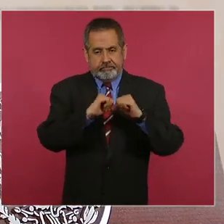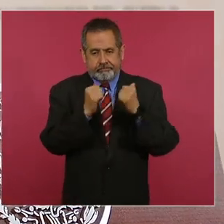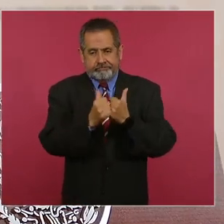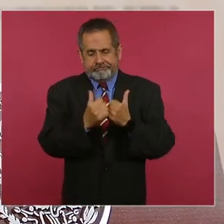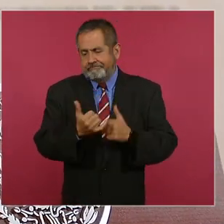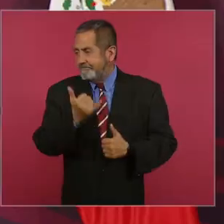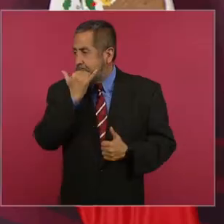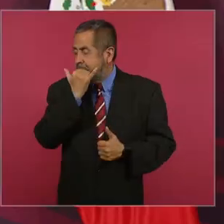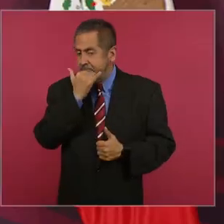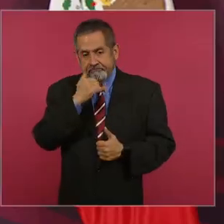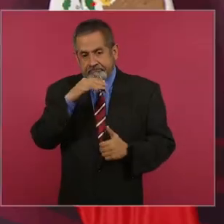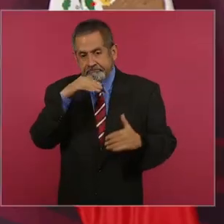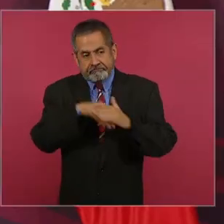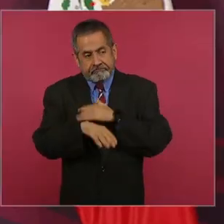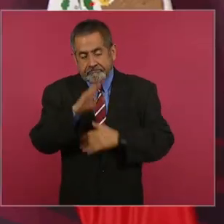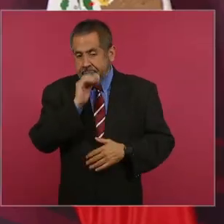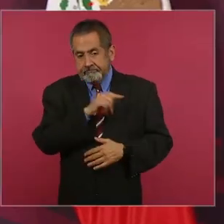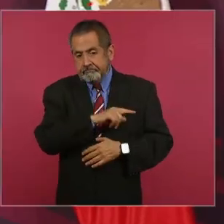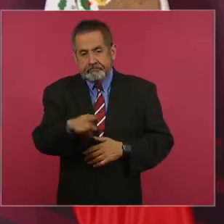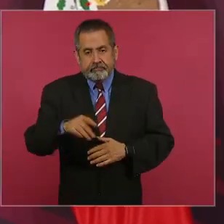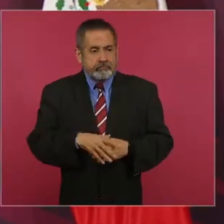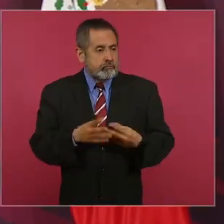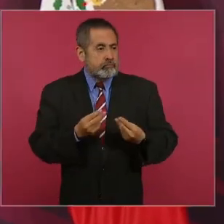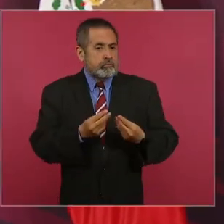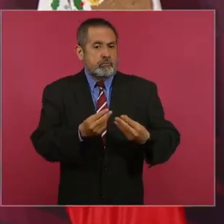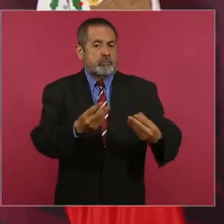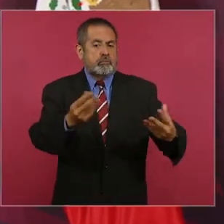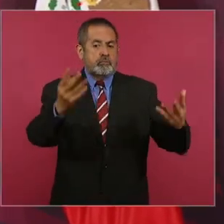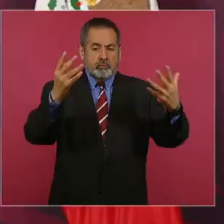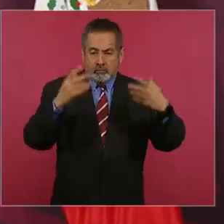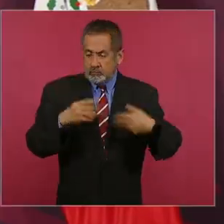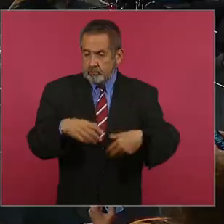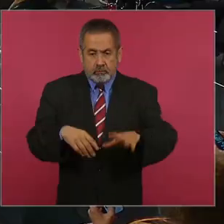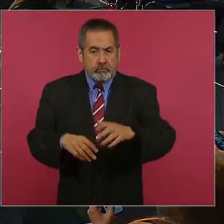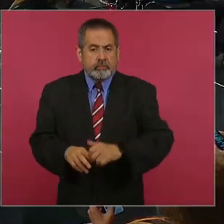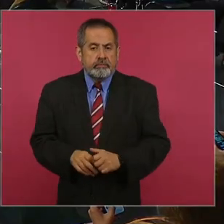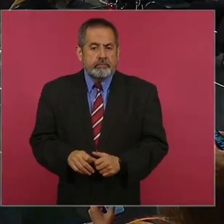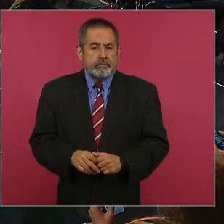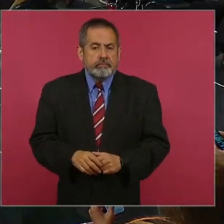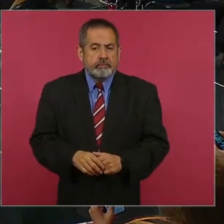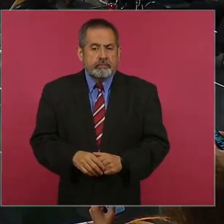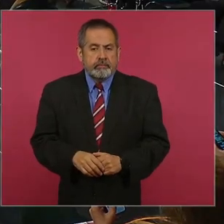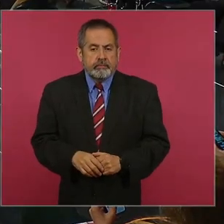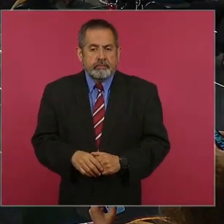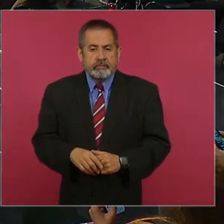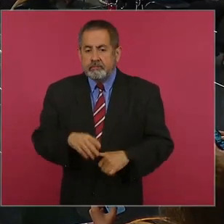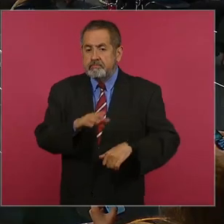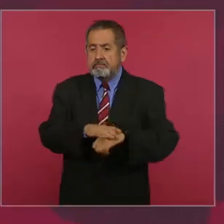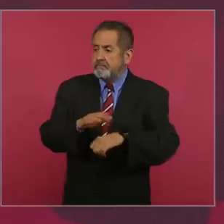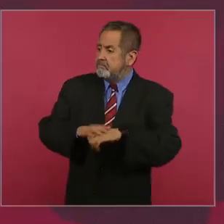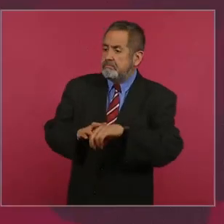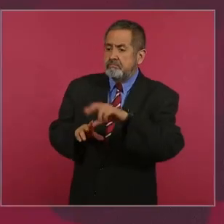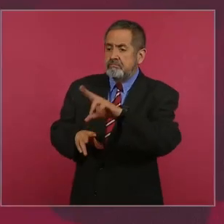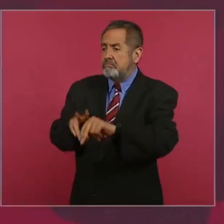que proliferaban y llamaban a no votar